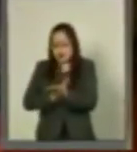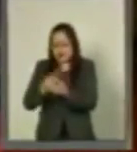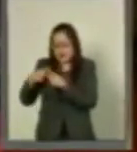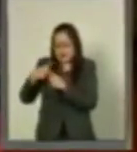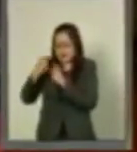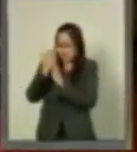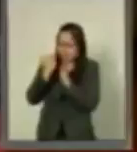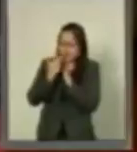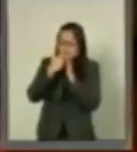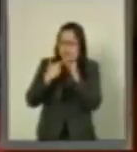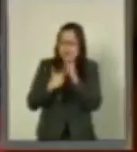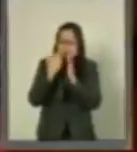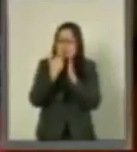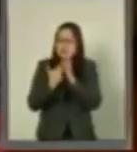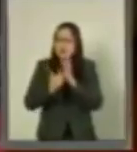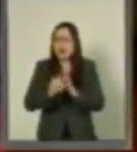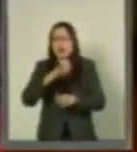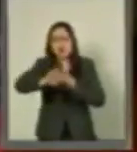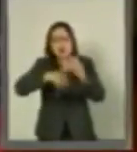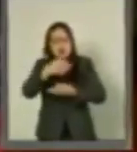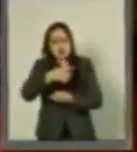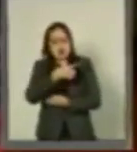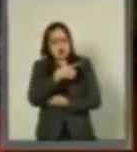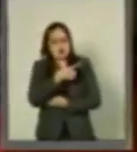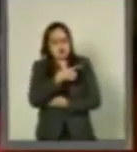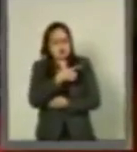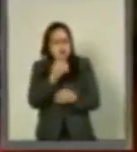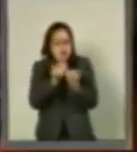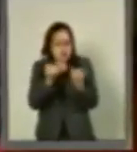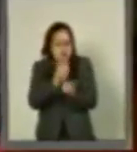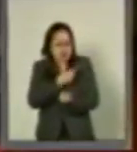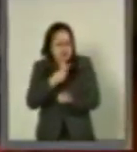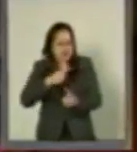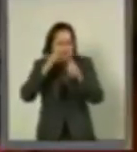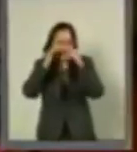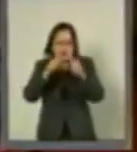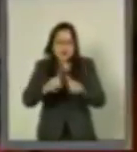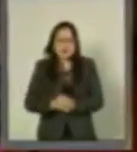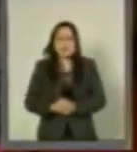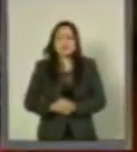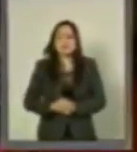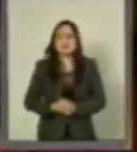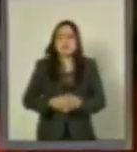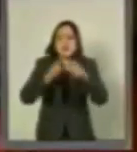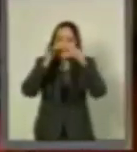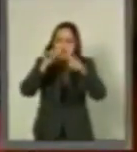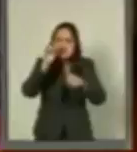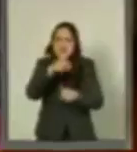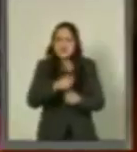lineamientos que todos, a los que todos tengamos que atender.